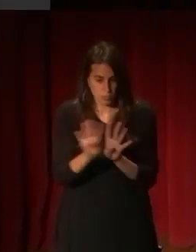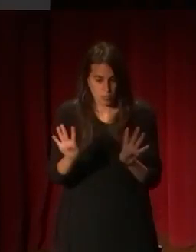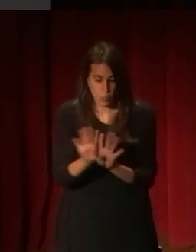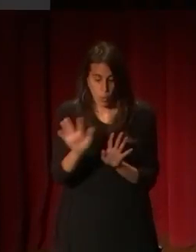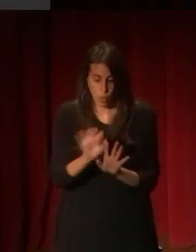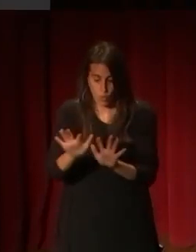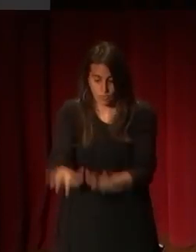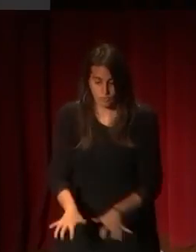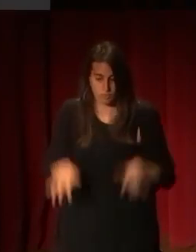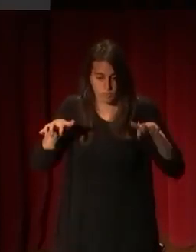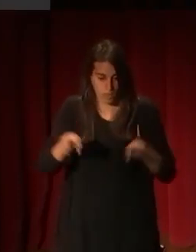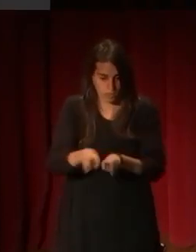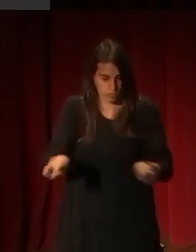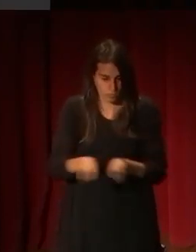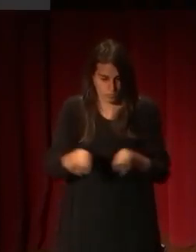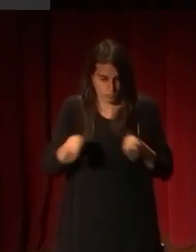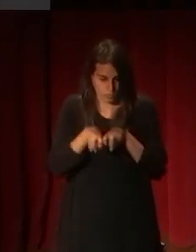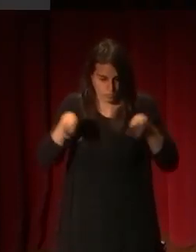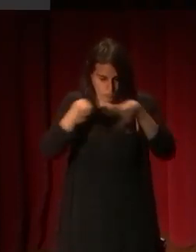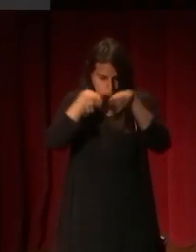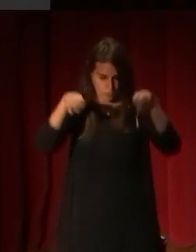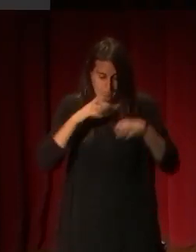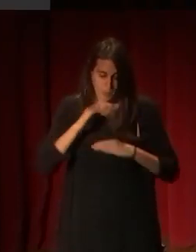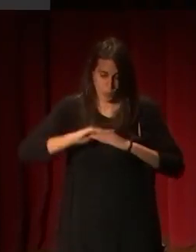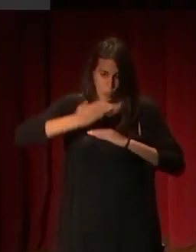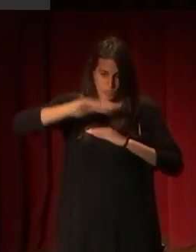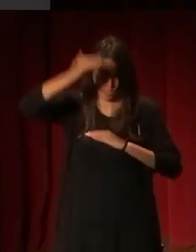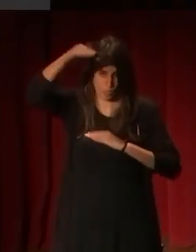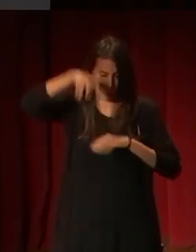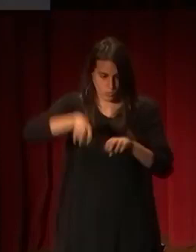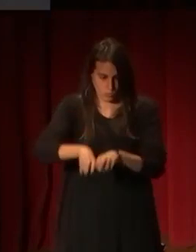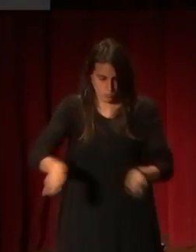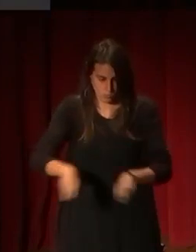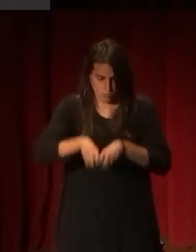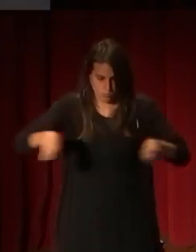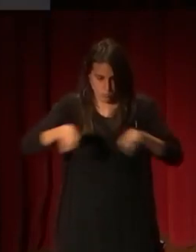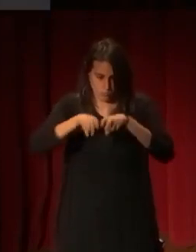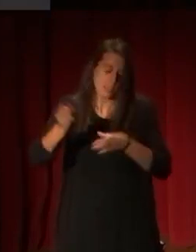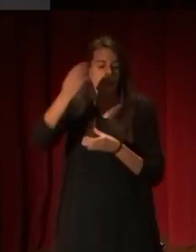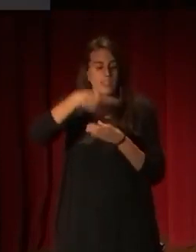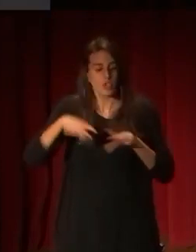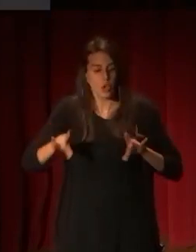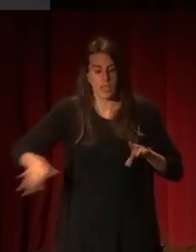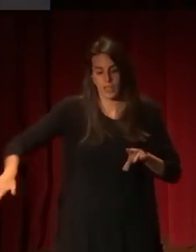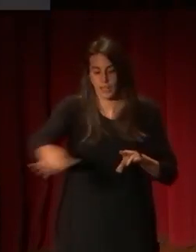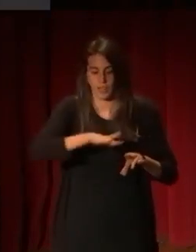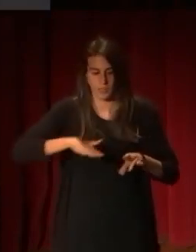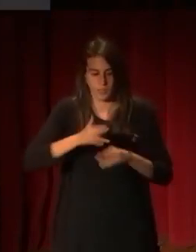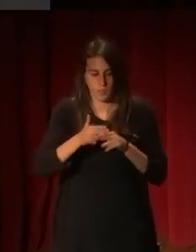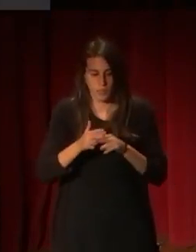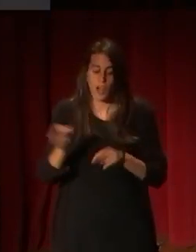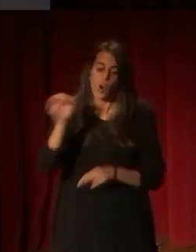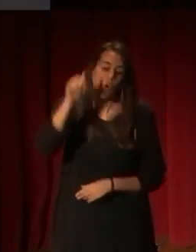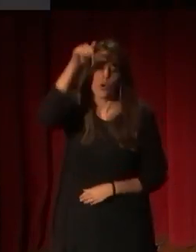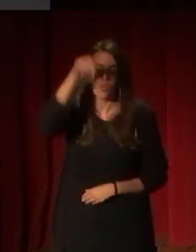gradas en las gradas escalonadas que se montaban dentro de la propia arena de la plaza o si no debajo